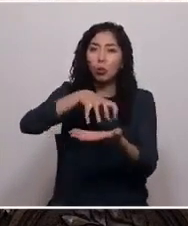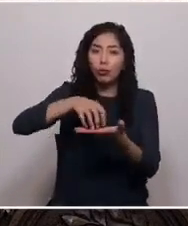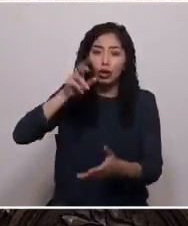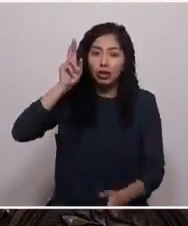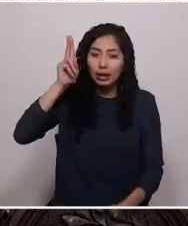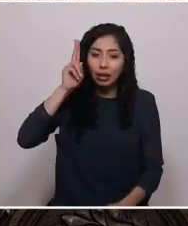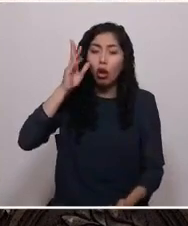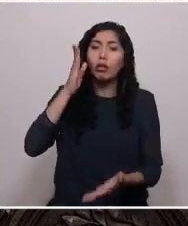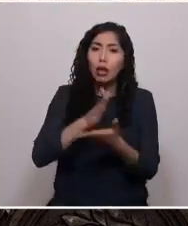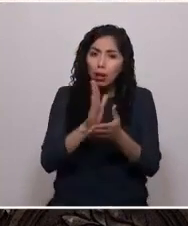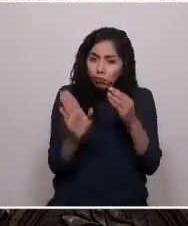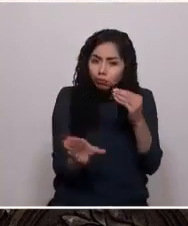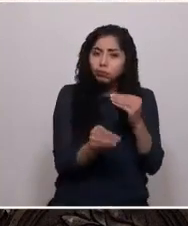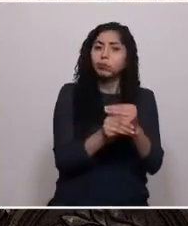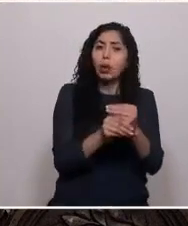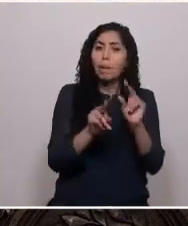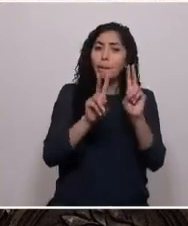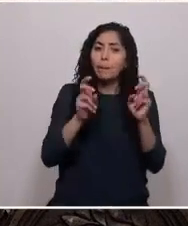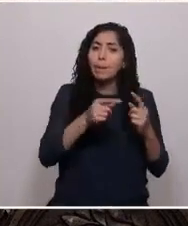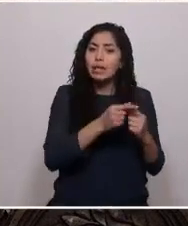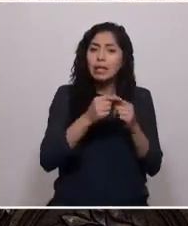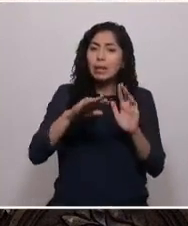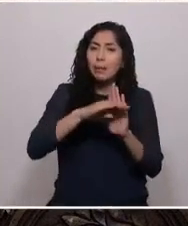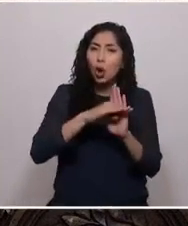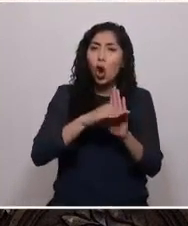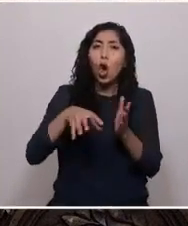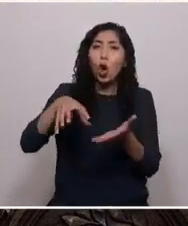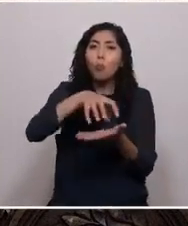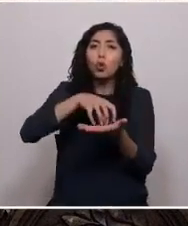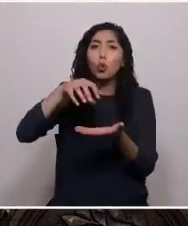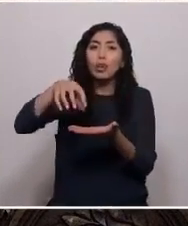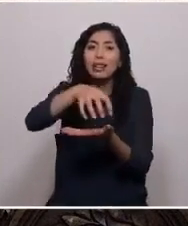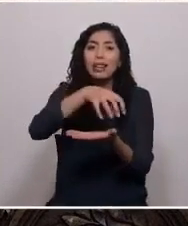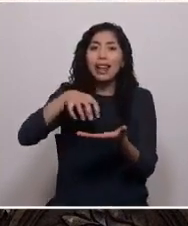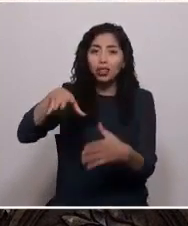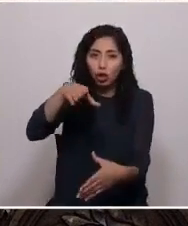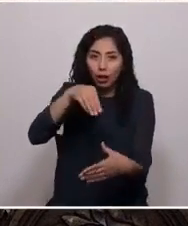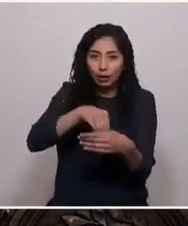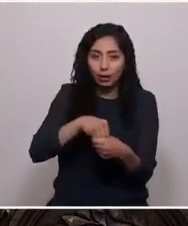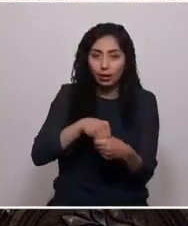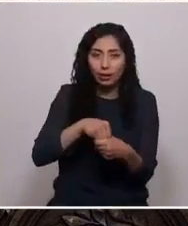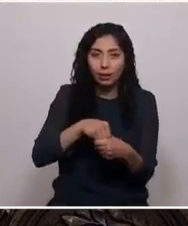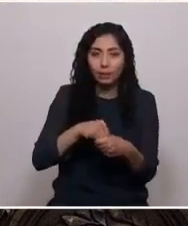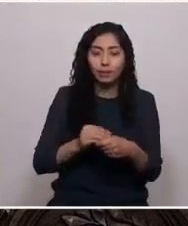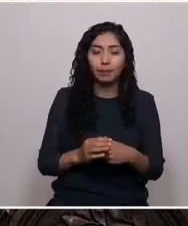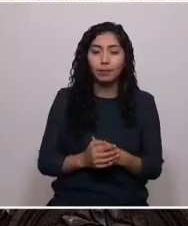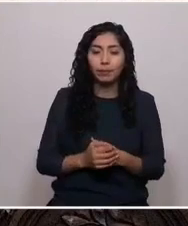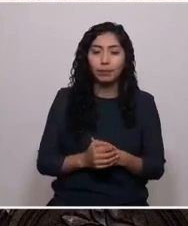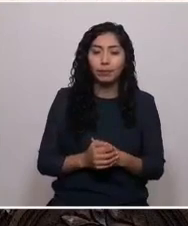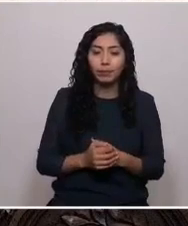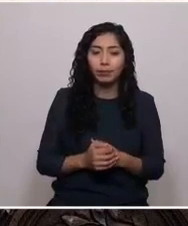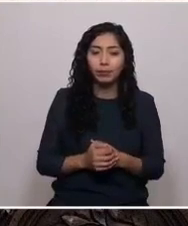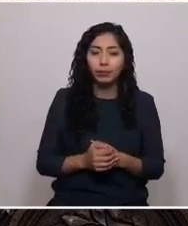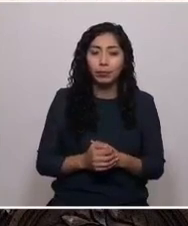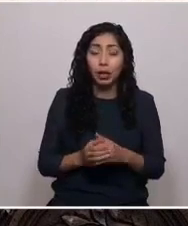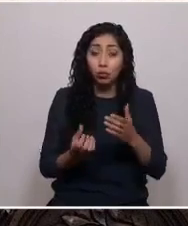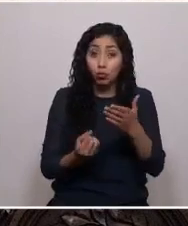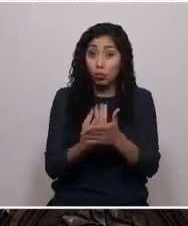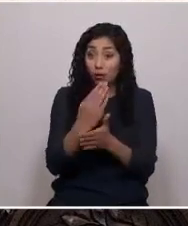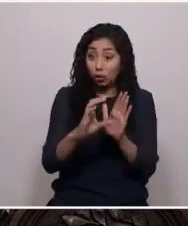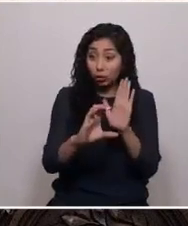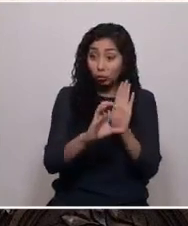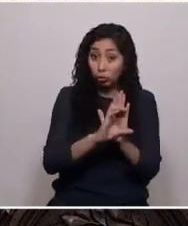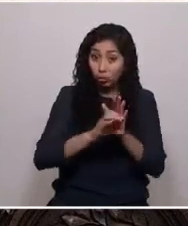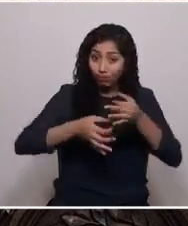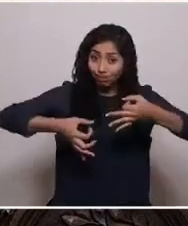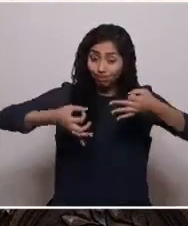incorporar el principio de plurinacionalidad en todo ámbito de la administración del Estado. Michala, que la nueva Constitución asegure